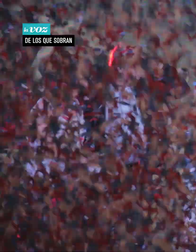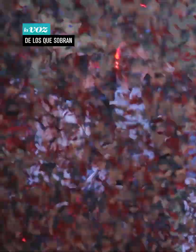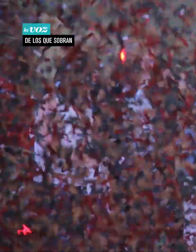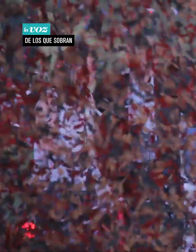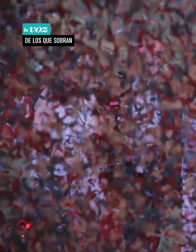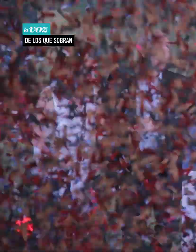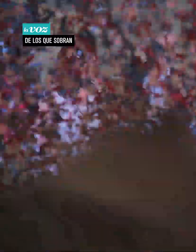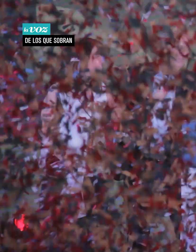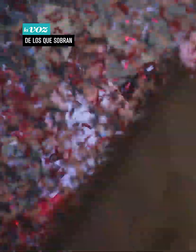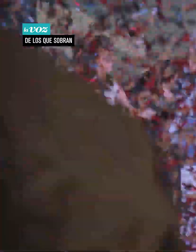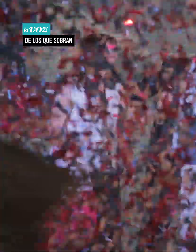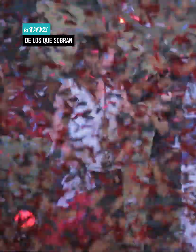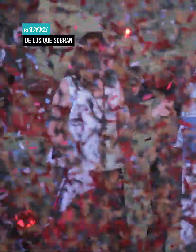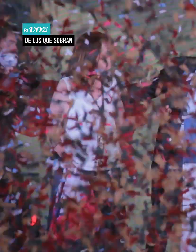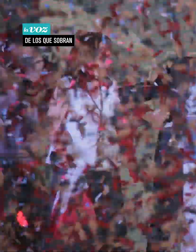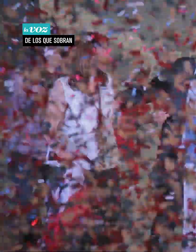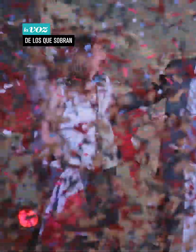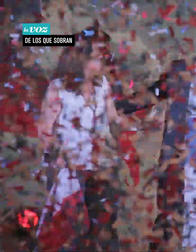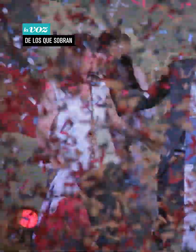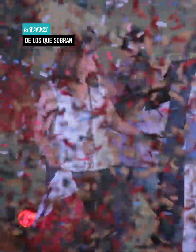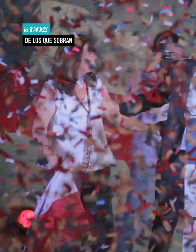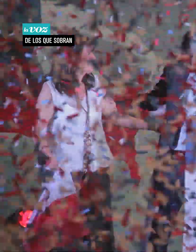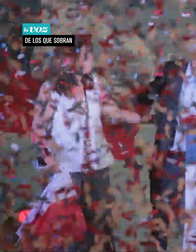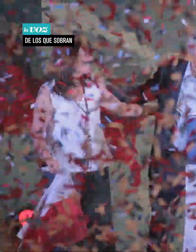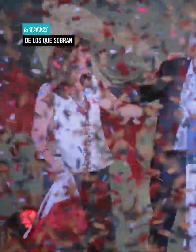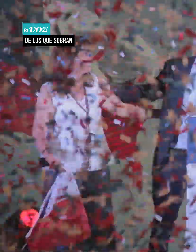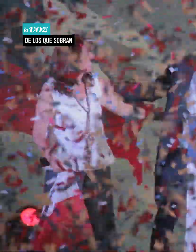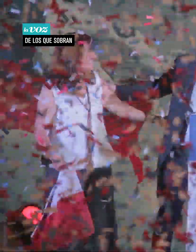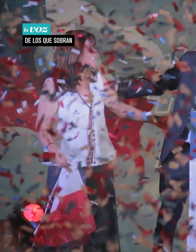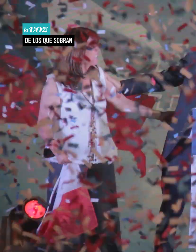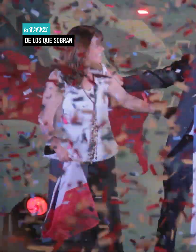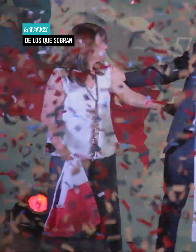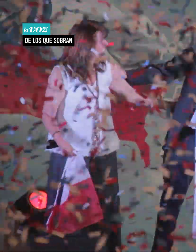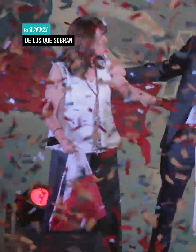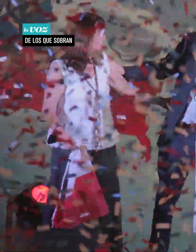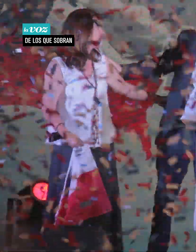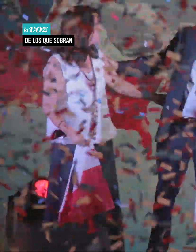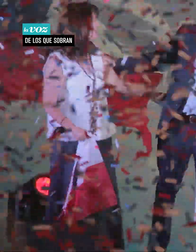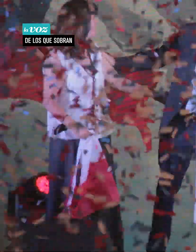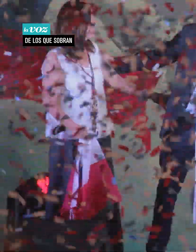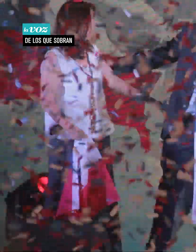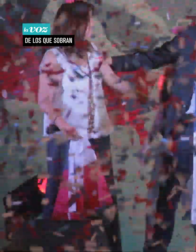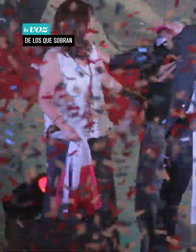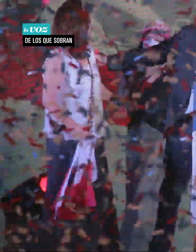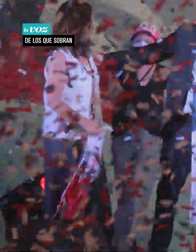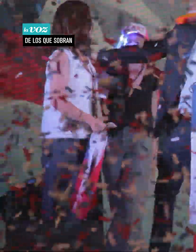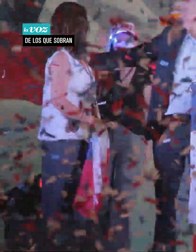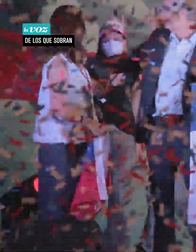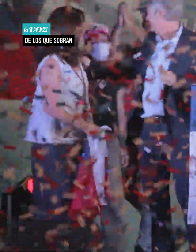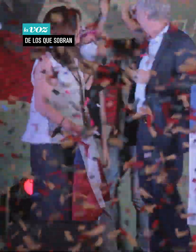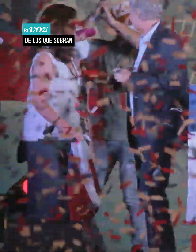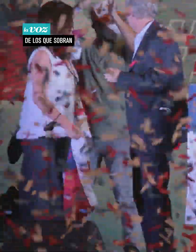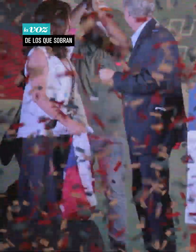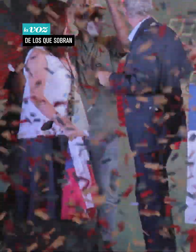un país que se levanta con un candidato de extrema derecha, con un primer lugar en votos presidenciales, que promulga todo